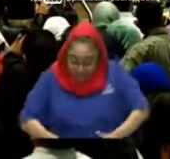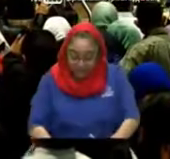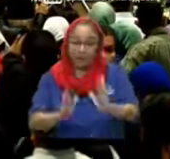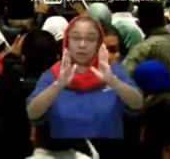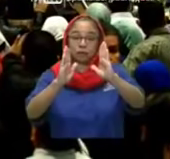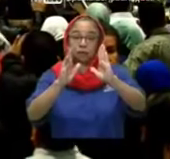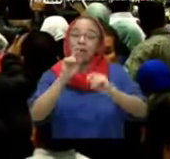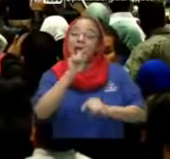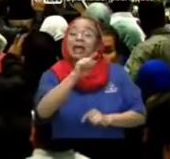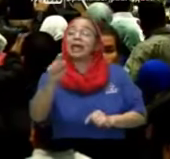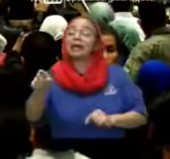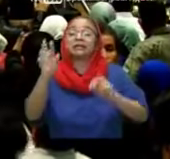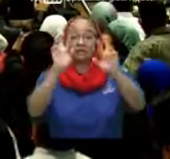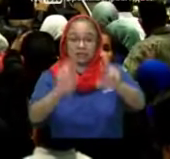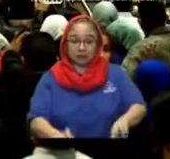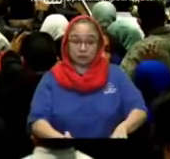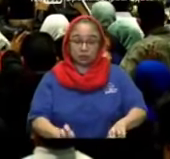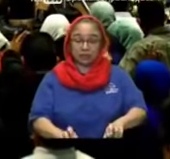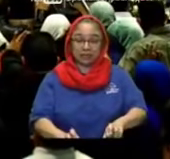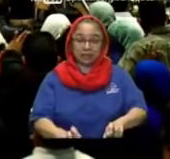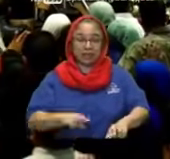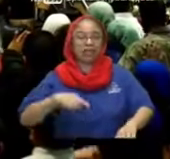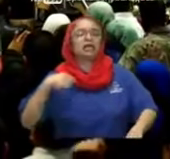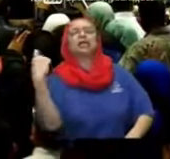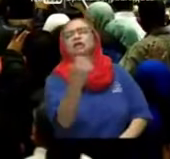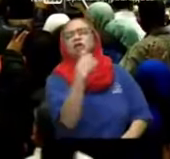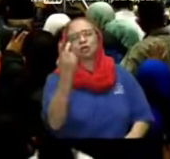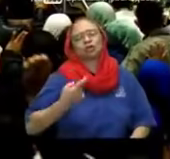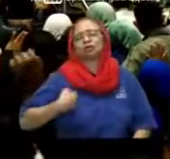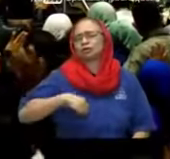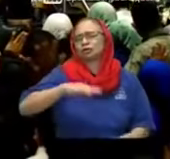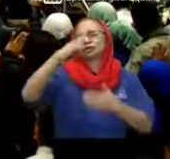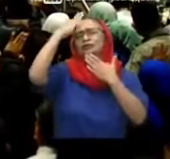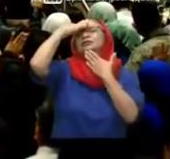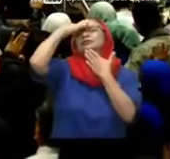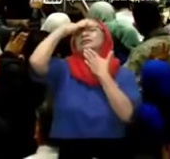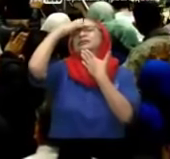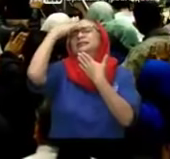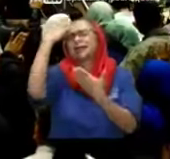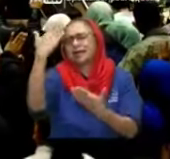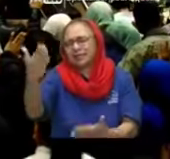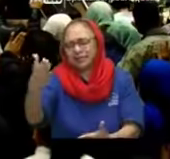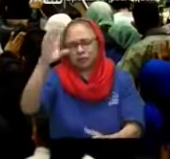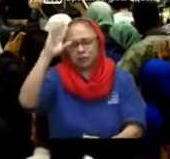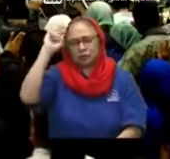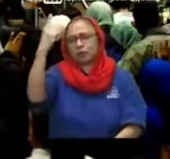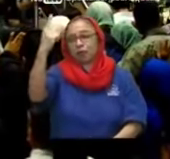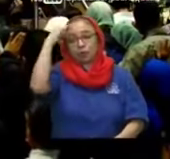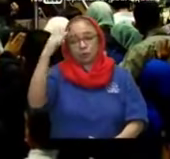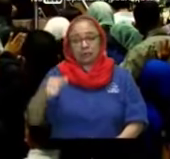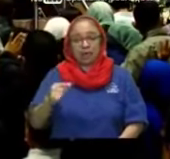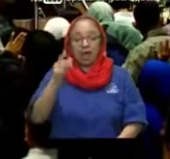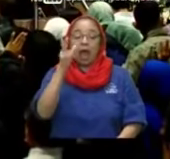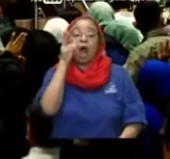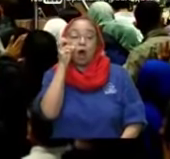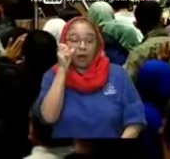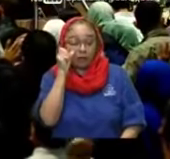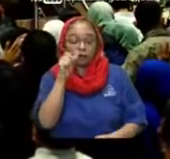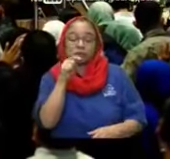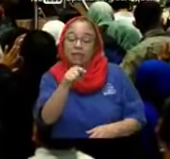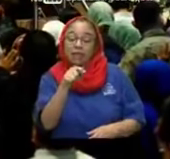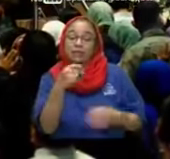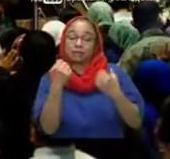personas. Y todos los que estamos acá, Señor, te agradecemos porque oímos un día tu palabra y